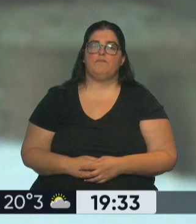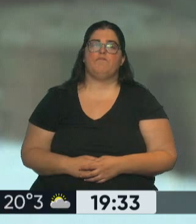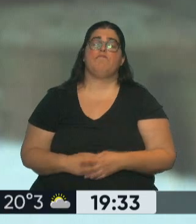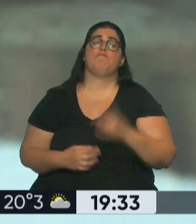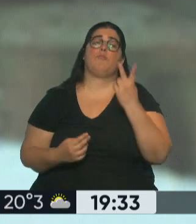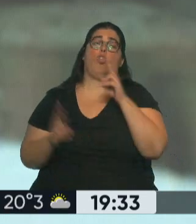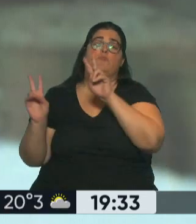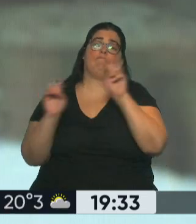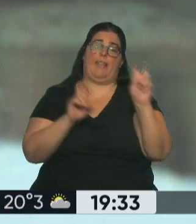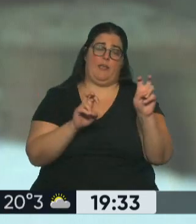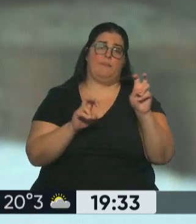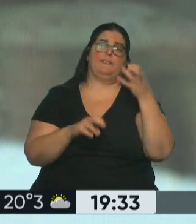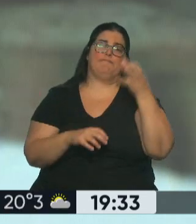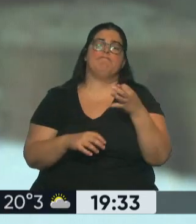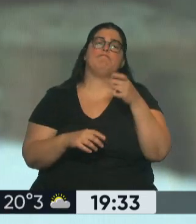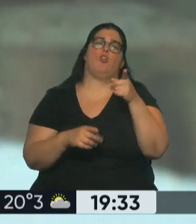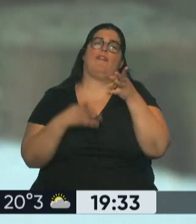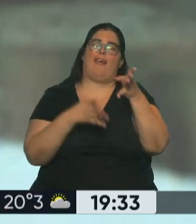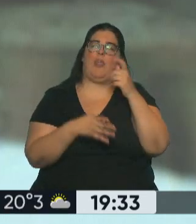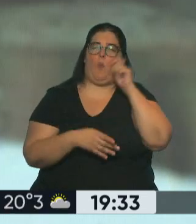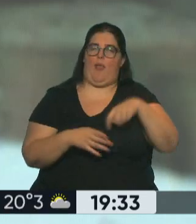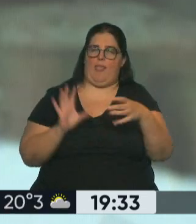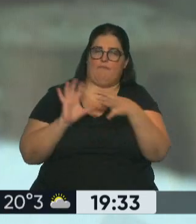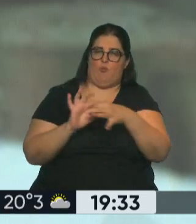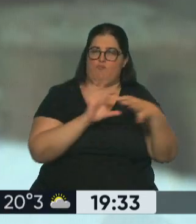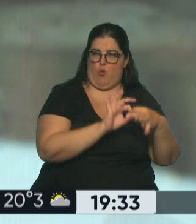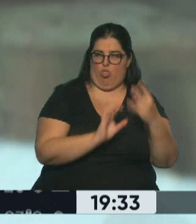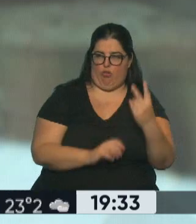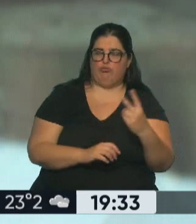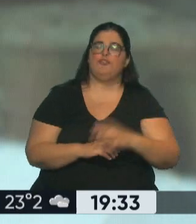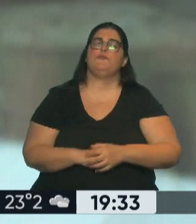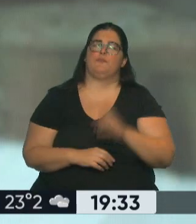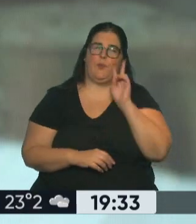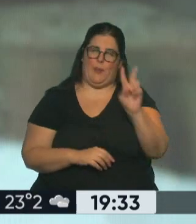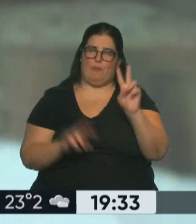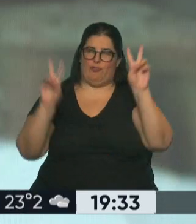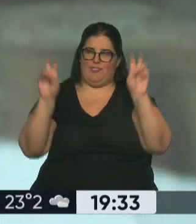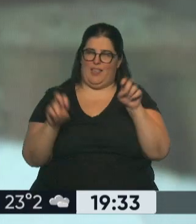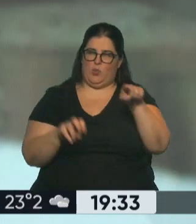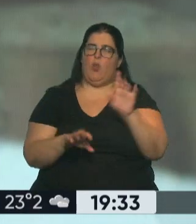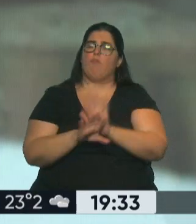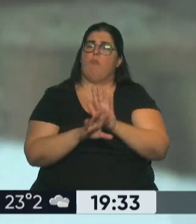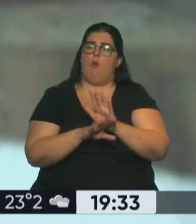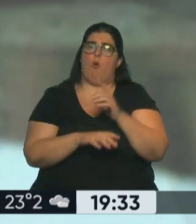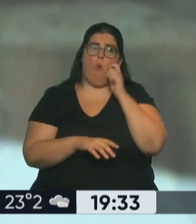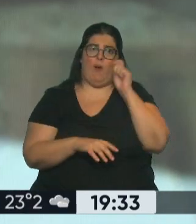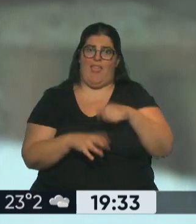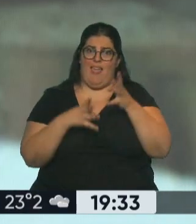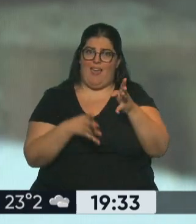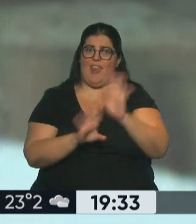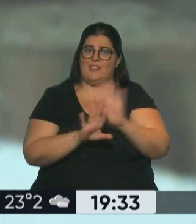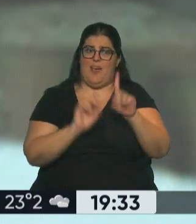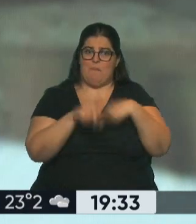temas puntuales relacionados con la guerra en Ucrania. Ahí vemos la presentación, ¿no? El título: se cumplen mañana 2 años